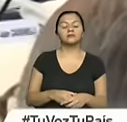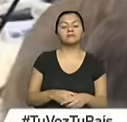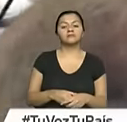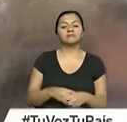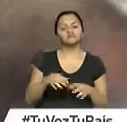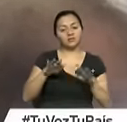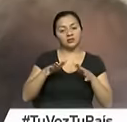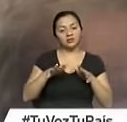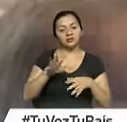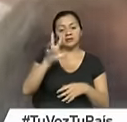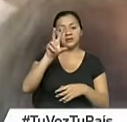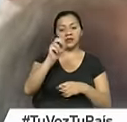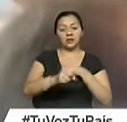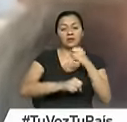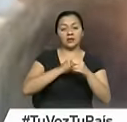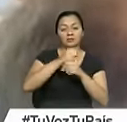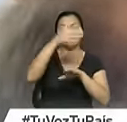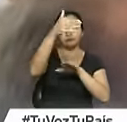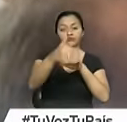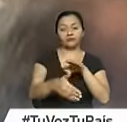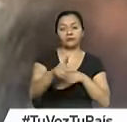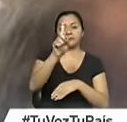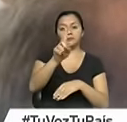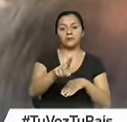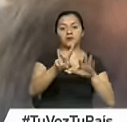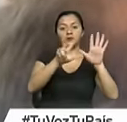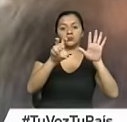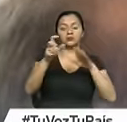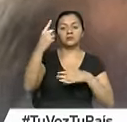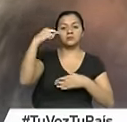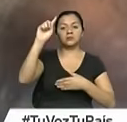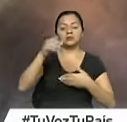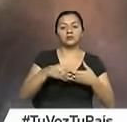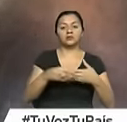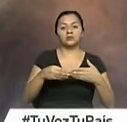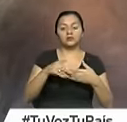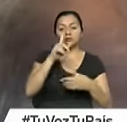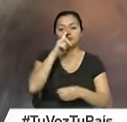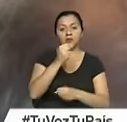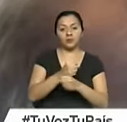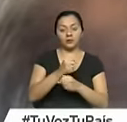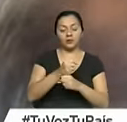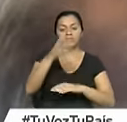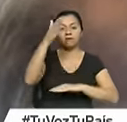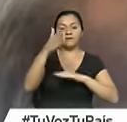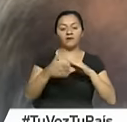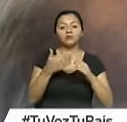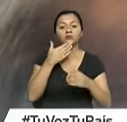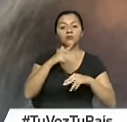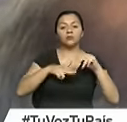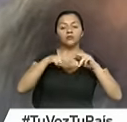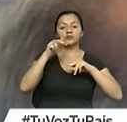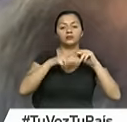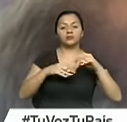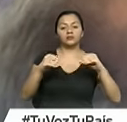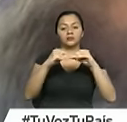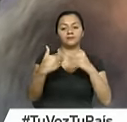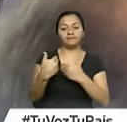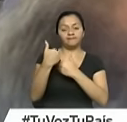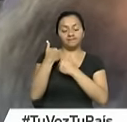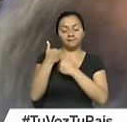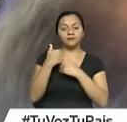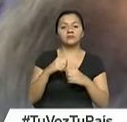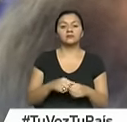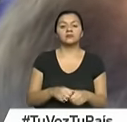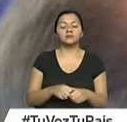alcanza en 30 años 1.800 millones de dólares, 3.000 empleos durante la fase de construcción,